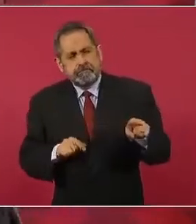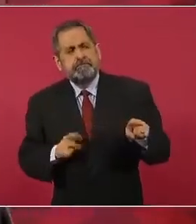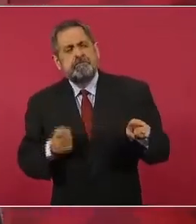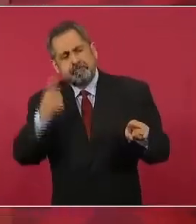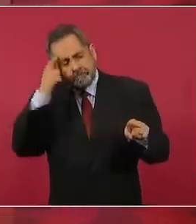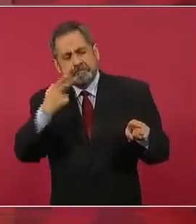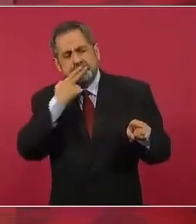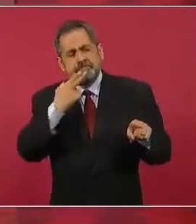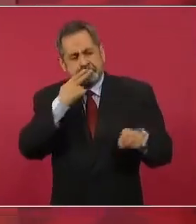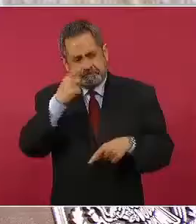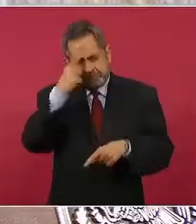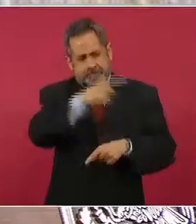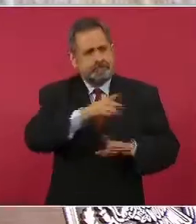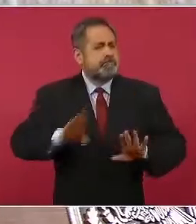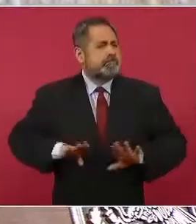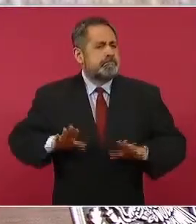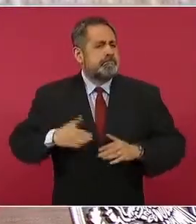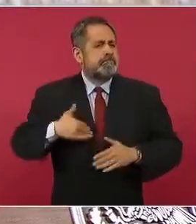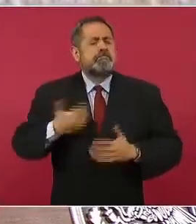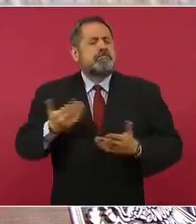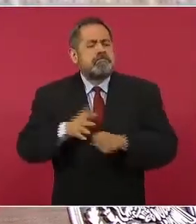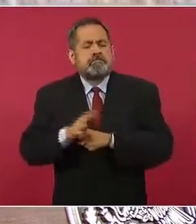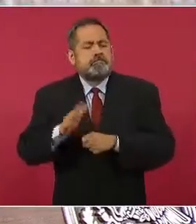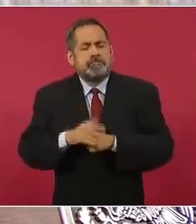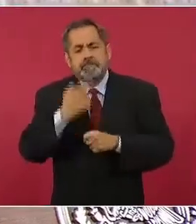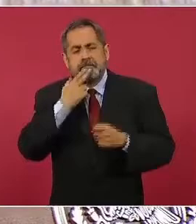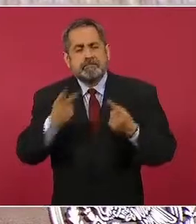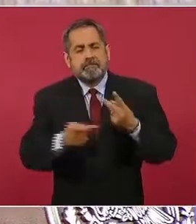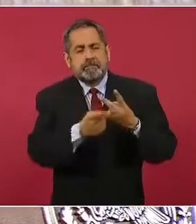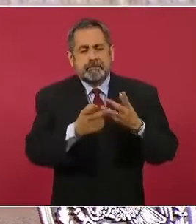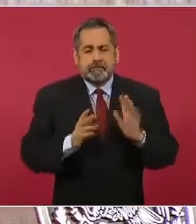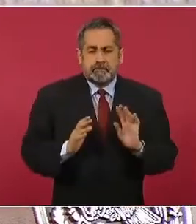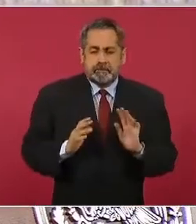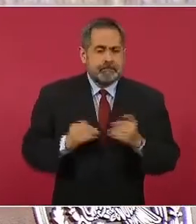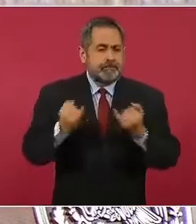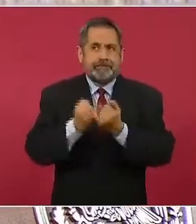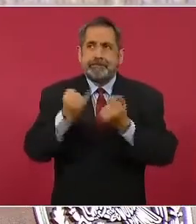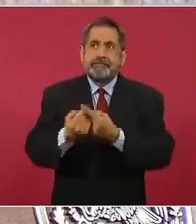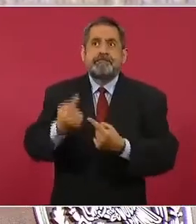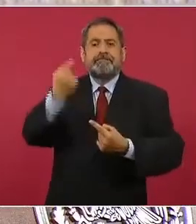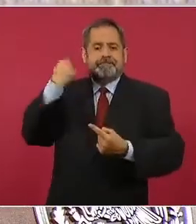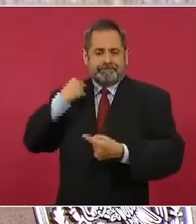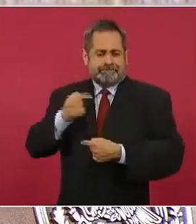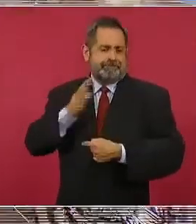informen más, no solo lo que aquí se está diciendo,